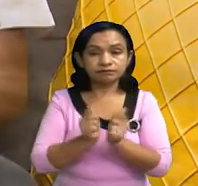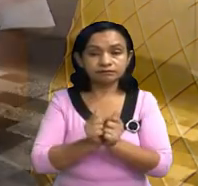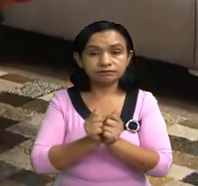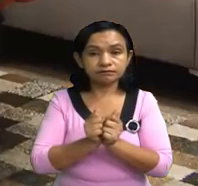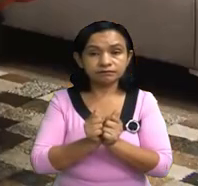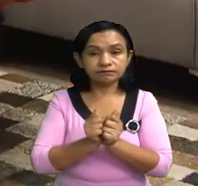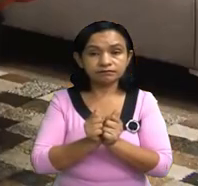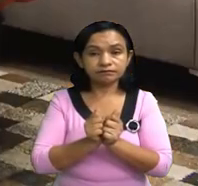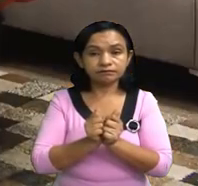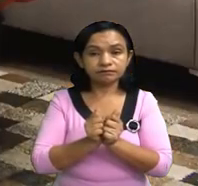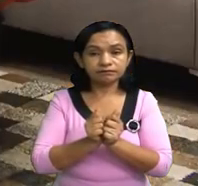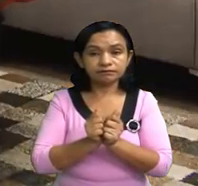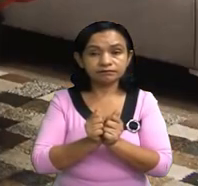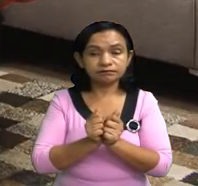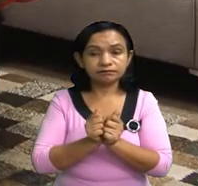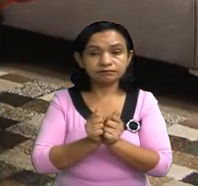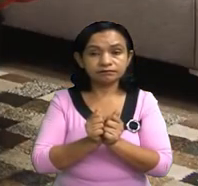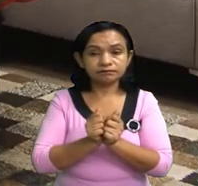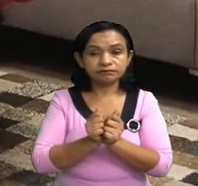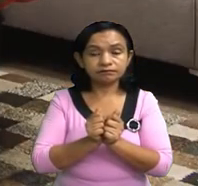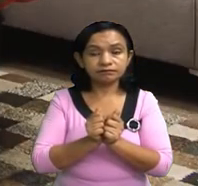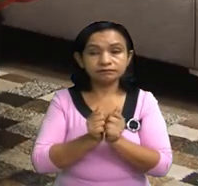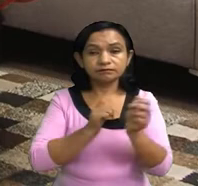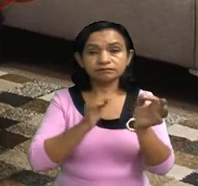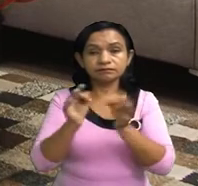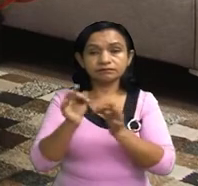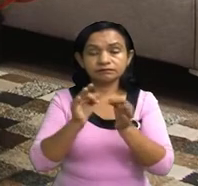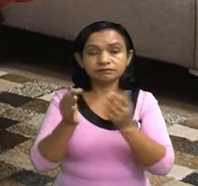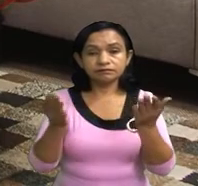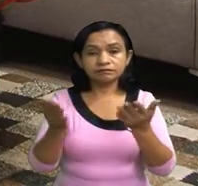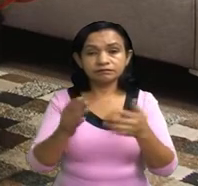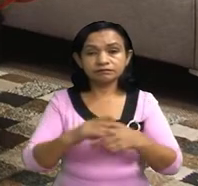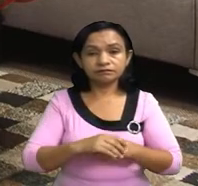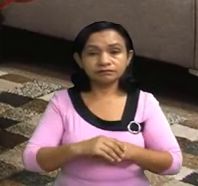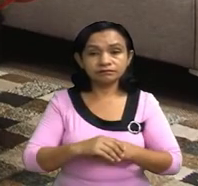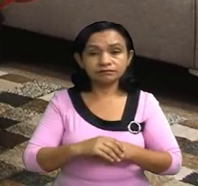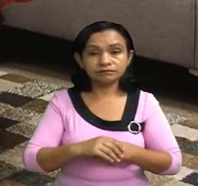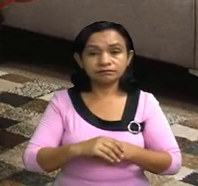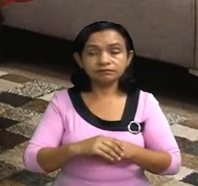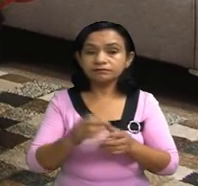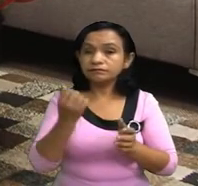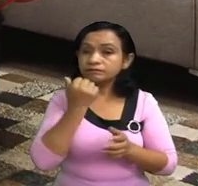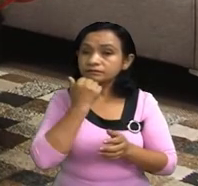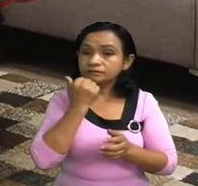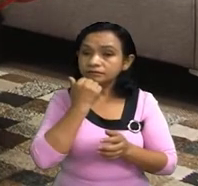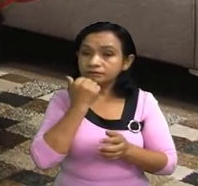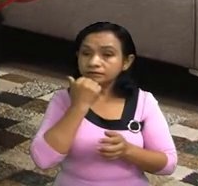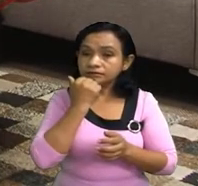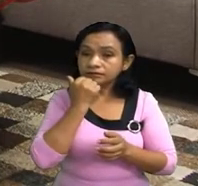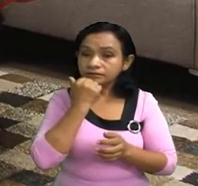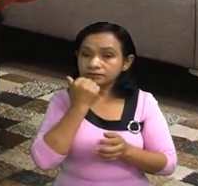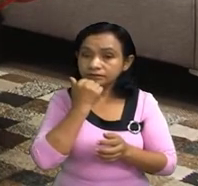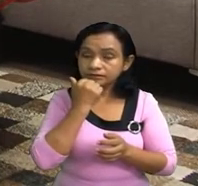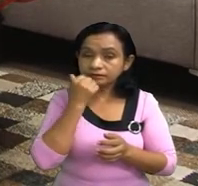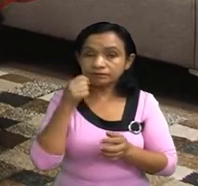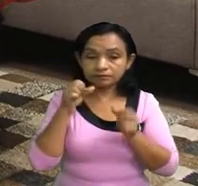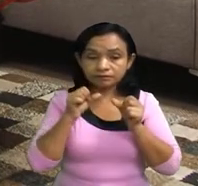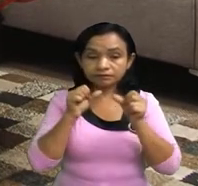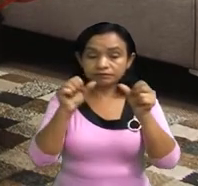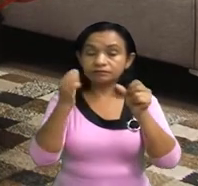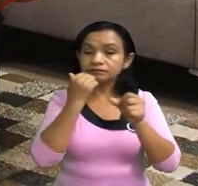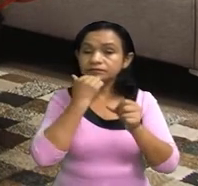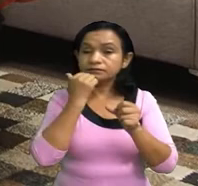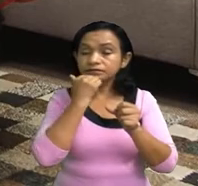Te voy a contar, antes de responder directamente a esa pregunta, se equivocaron y se siguen